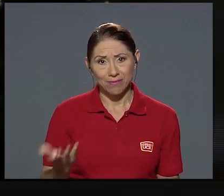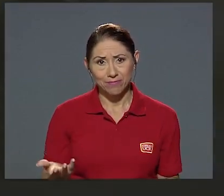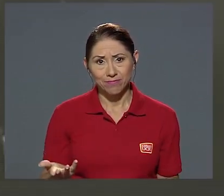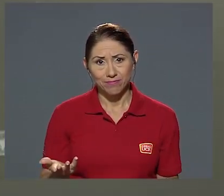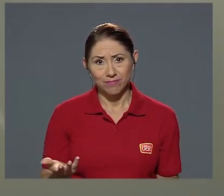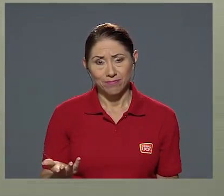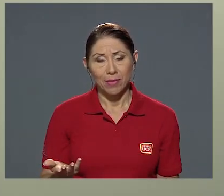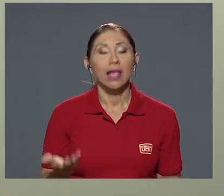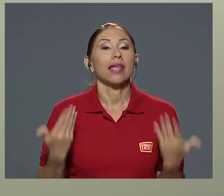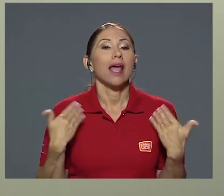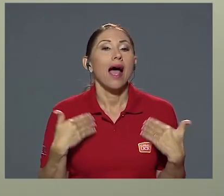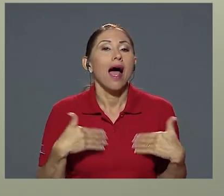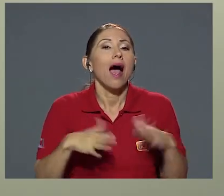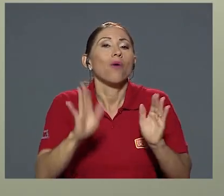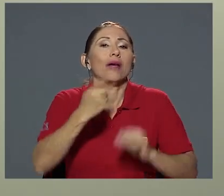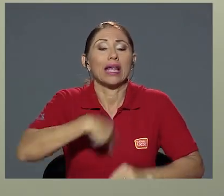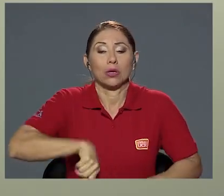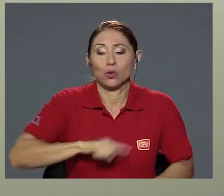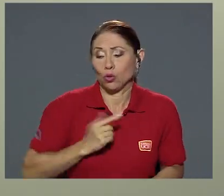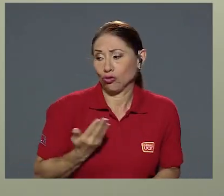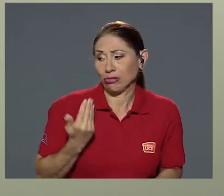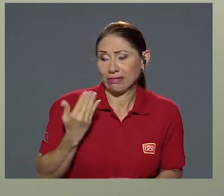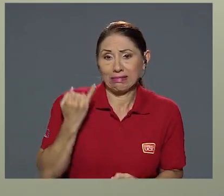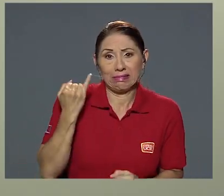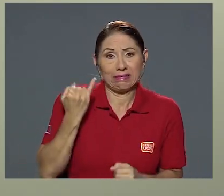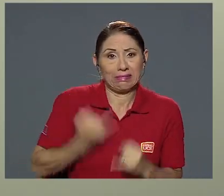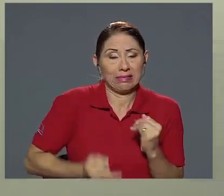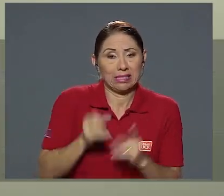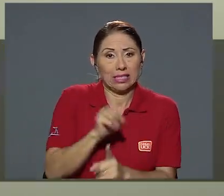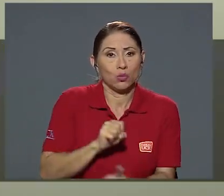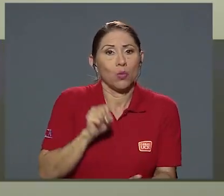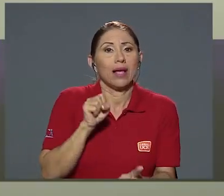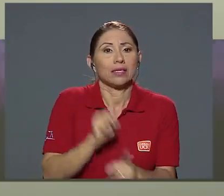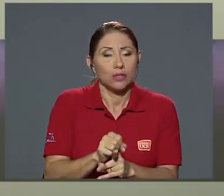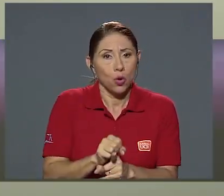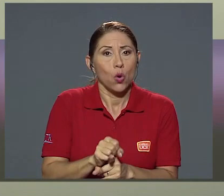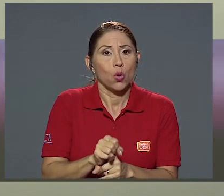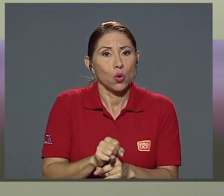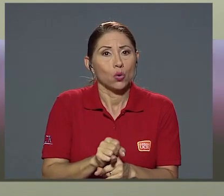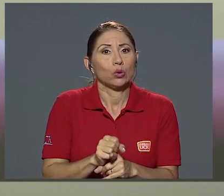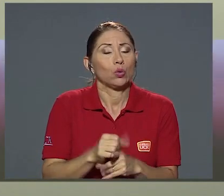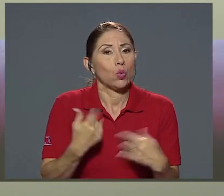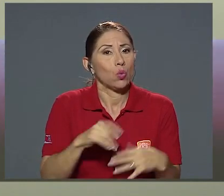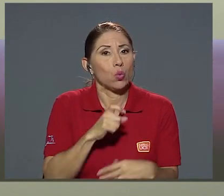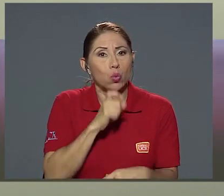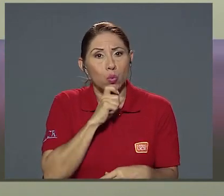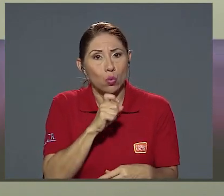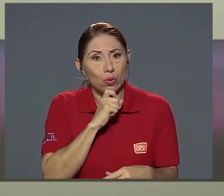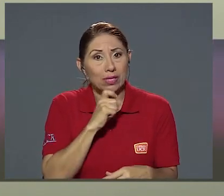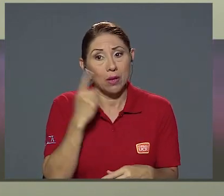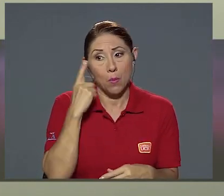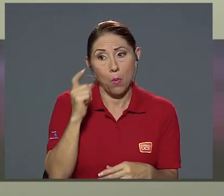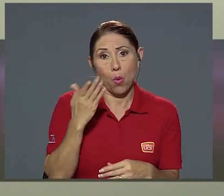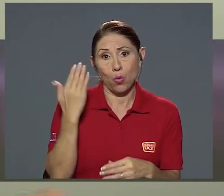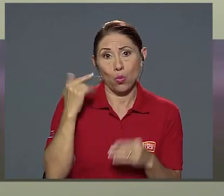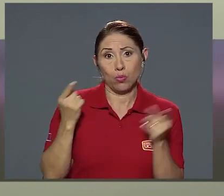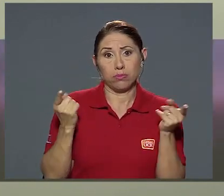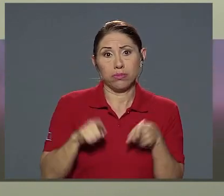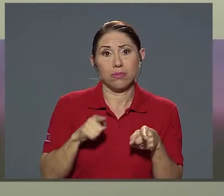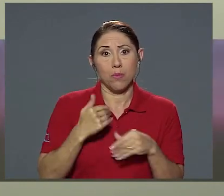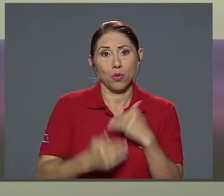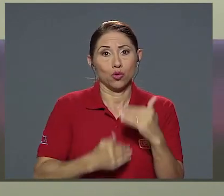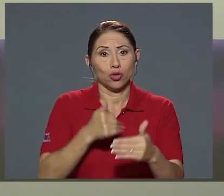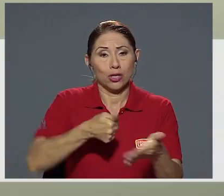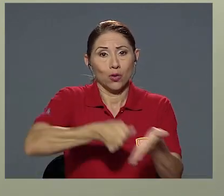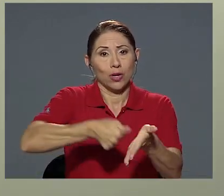que de alguna manera, aunque venimos saliendo de una situación relativamente crítica en términos del proceso